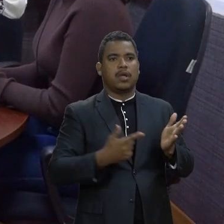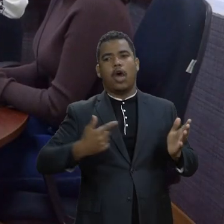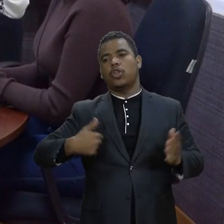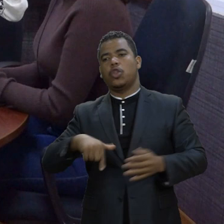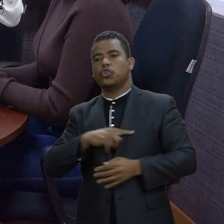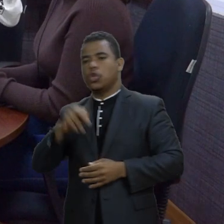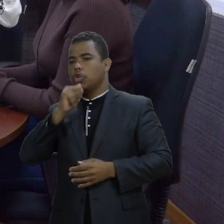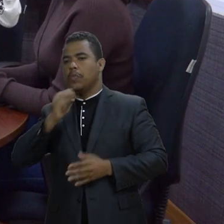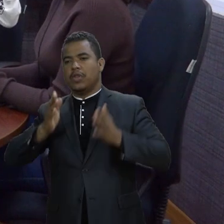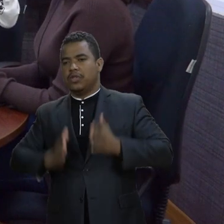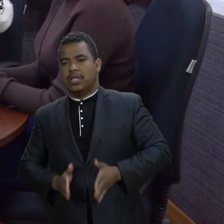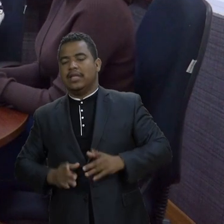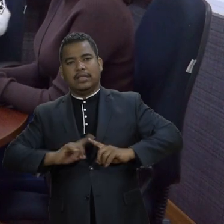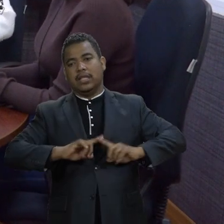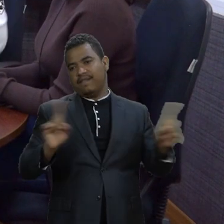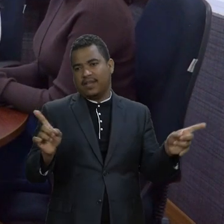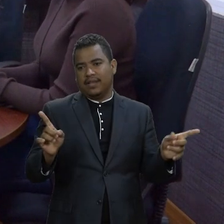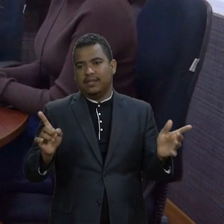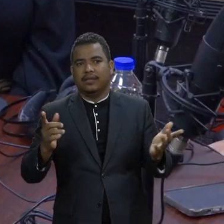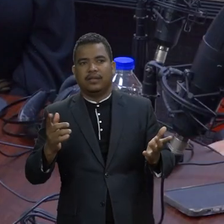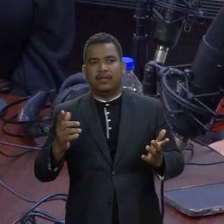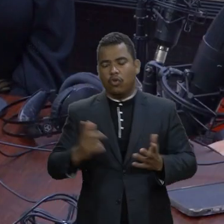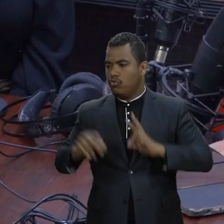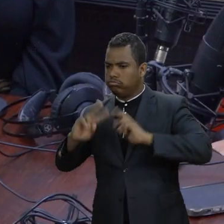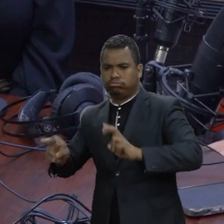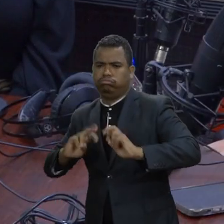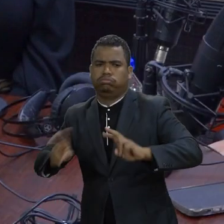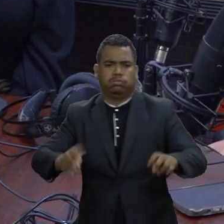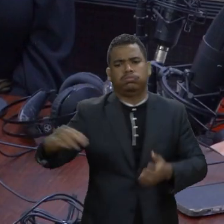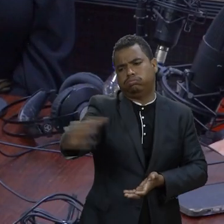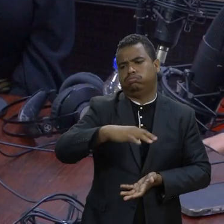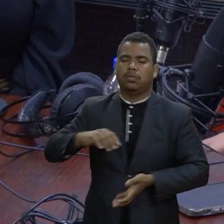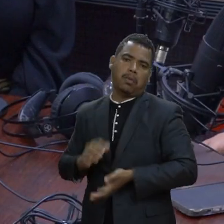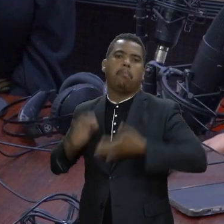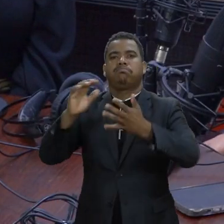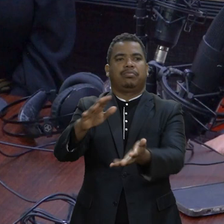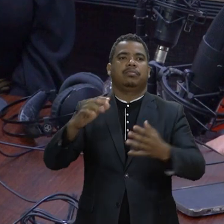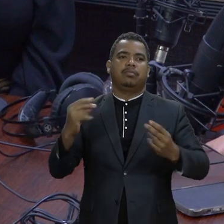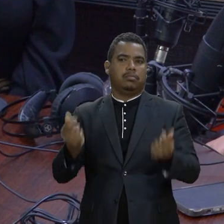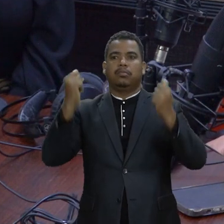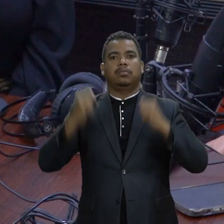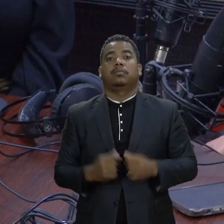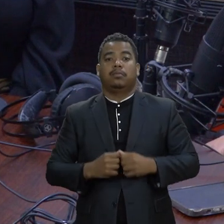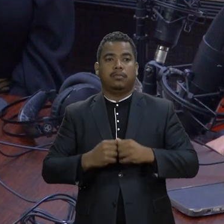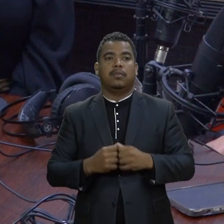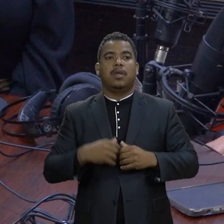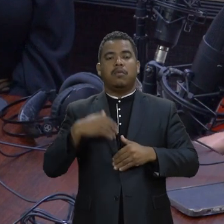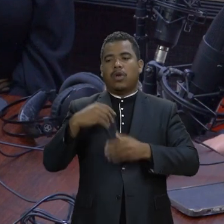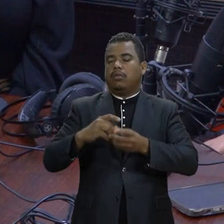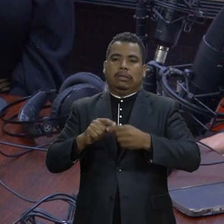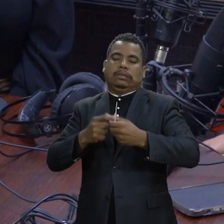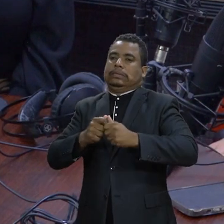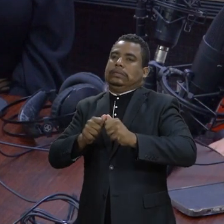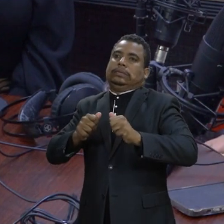Y posiblemente se caiga. Eso es lo que pasa. Bien, hablando un poco de ese tema sobre las noticias falsas, también los rumores, ese chantaje,